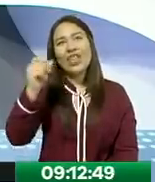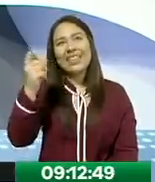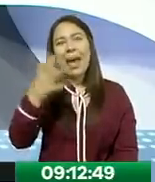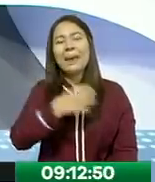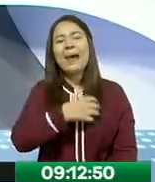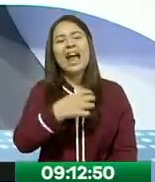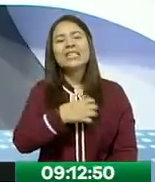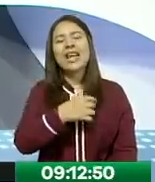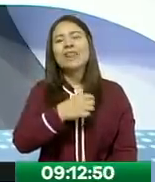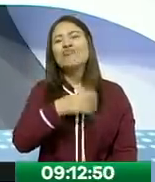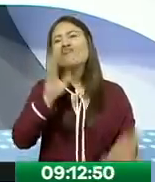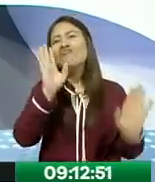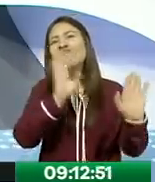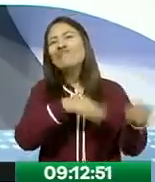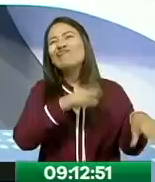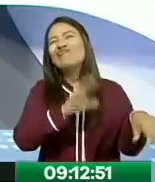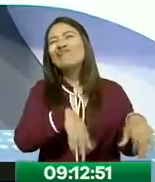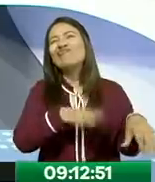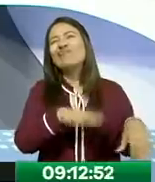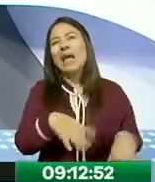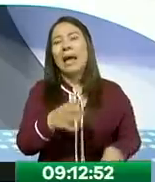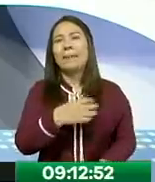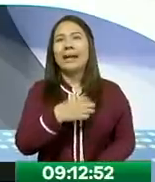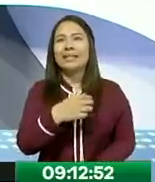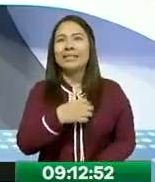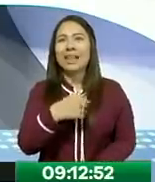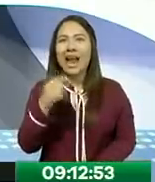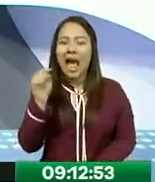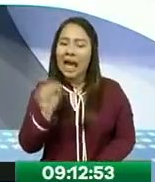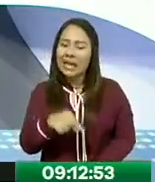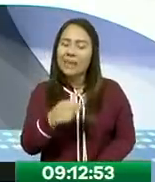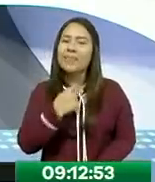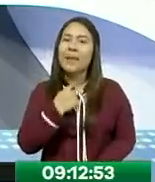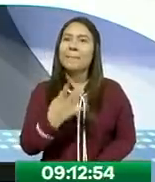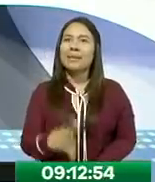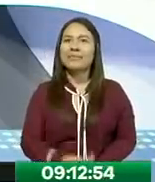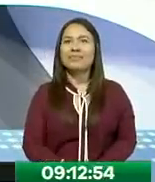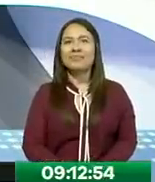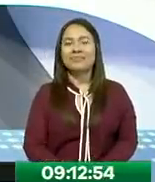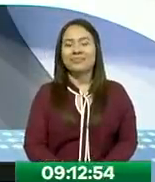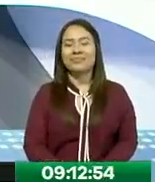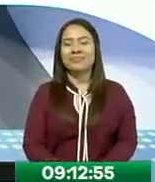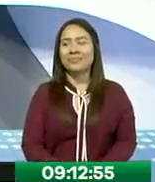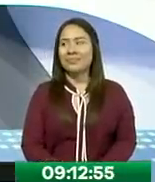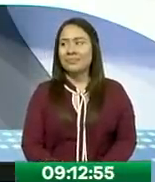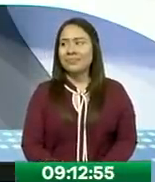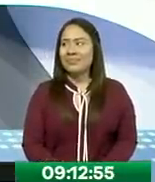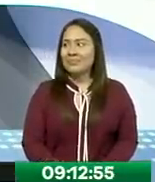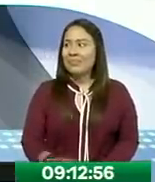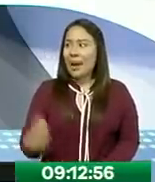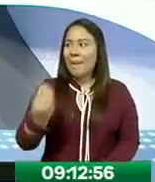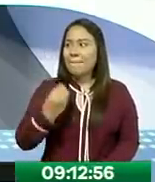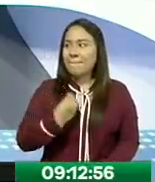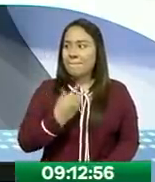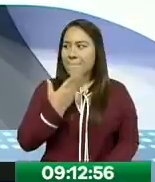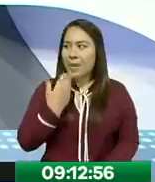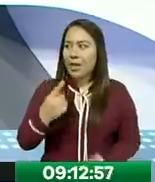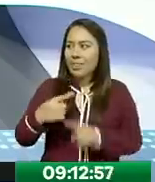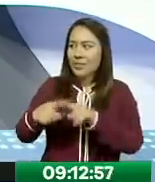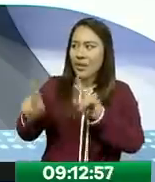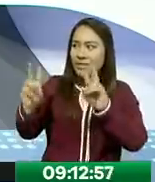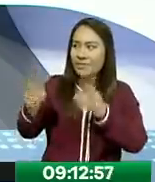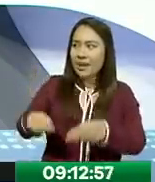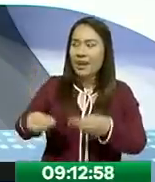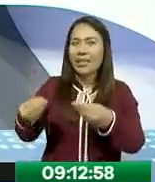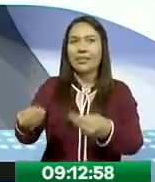barcelonistas? Lo peor es que se lo quieren comer en la capital de la República, deberían comérselo aquí. Mire, aquí está. Mejor les presento esto. A